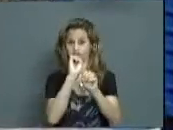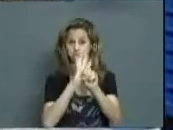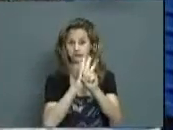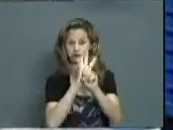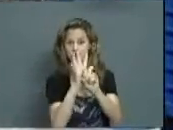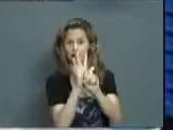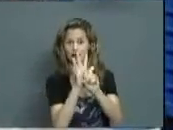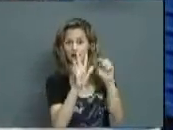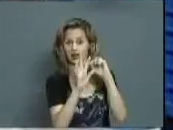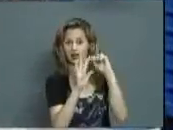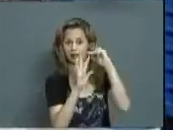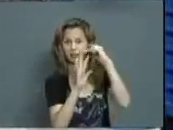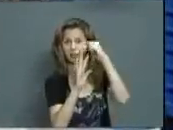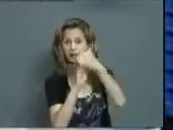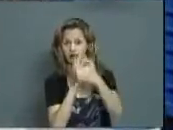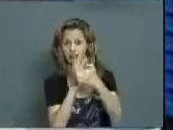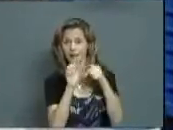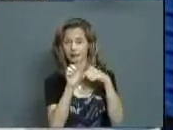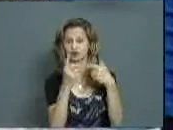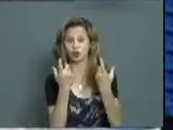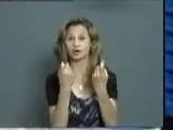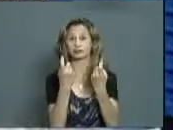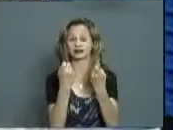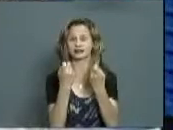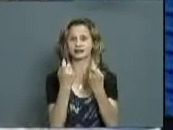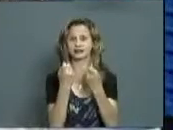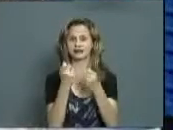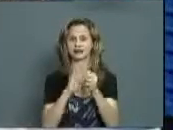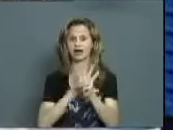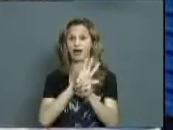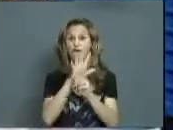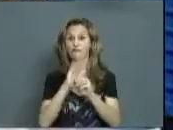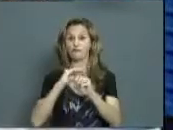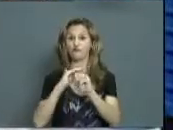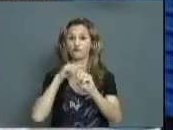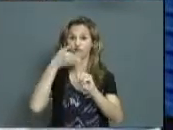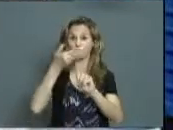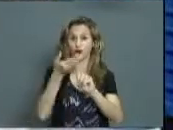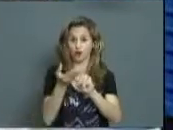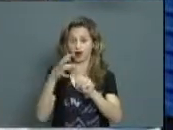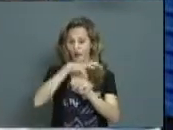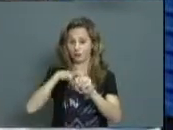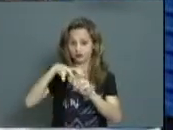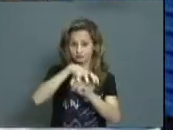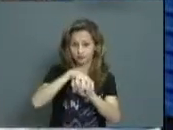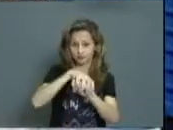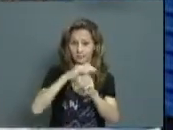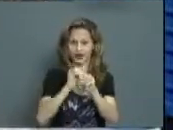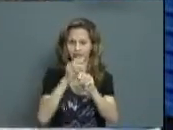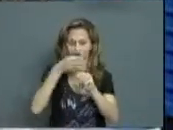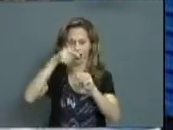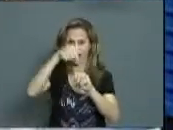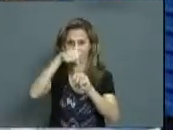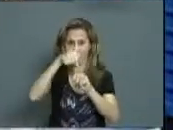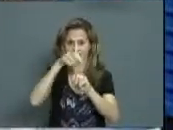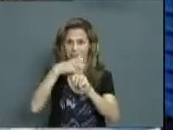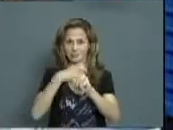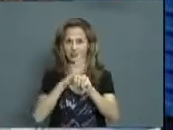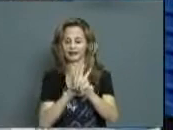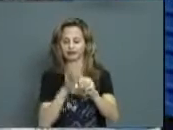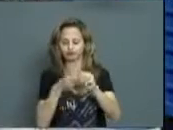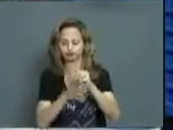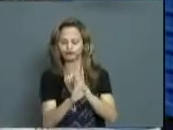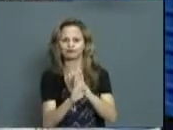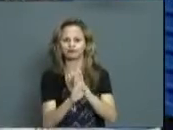que es lo que se llama la proteína de la espícula, y esa proteína que está fuera de donde está la información genética es la que permite que entre el virus dentro de la célula del organismo.